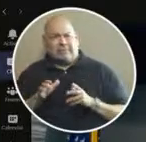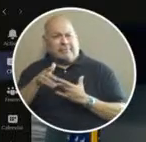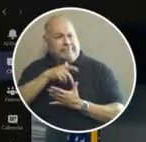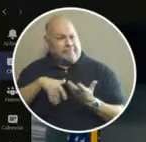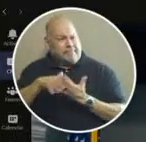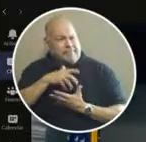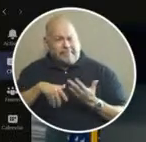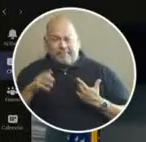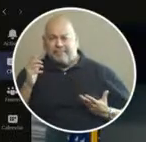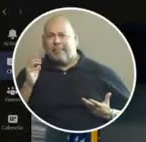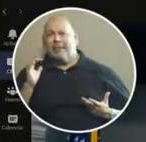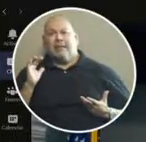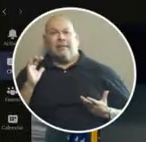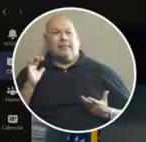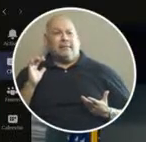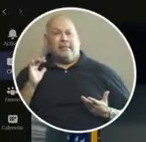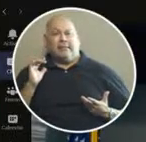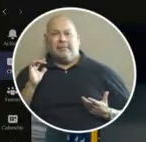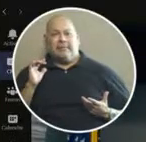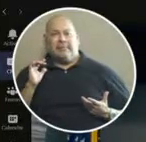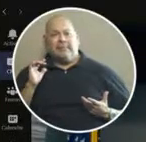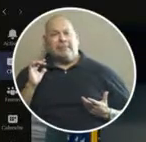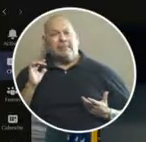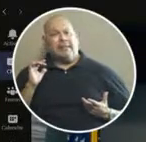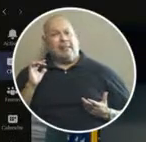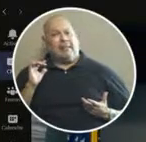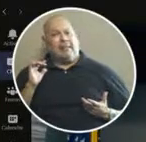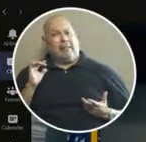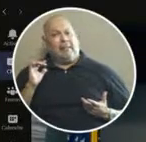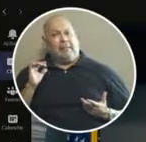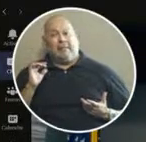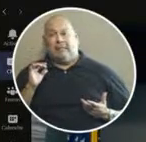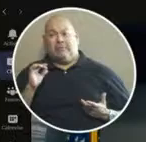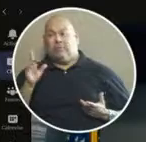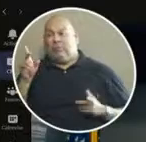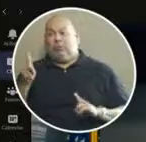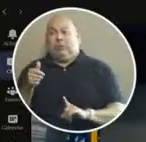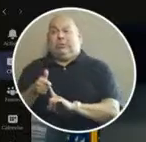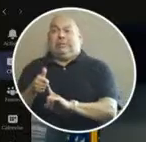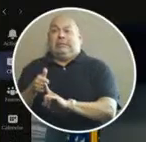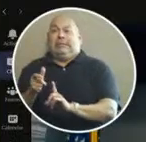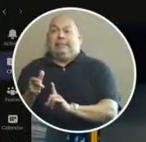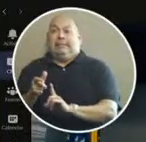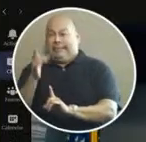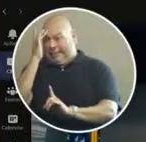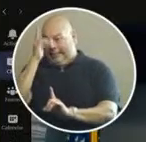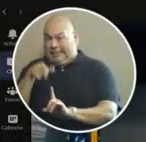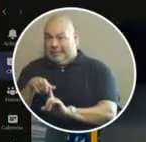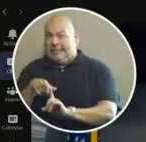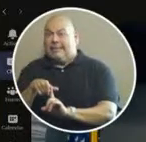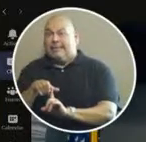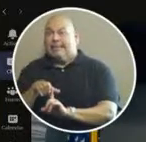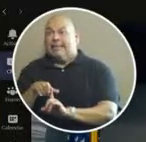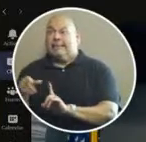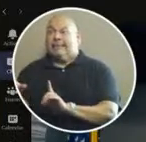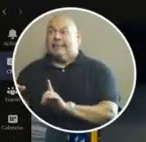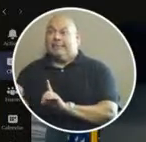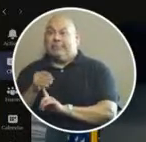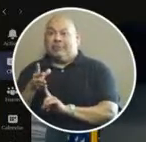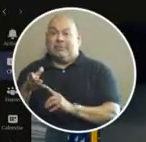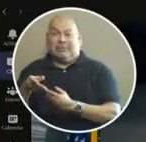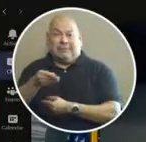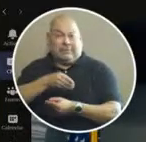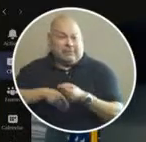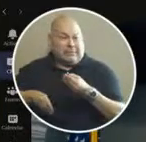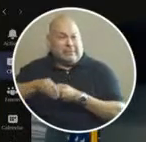familia extensa, por una sola persona que lleva el virus a ese tipo de